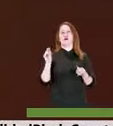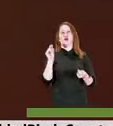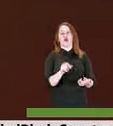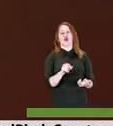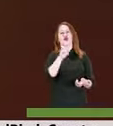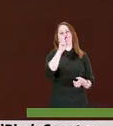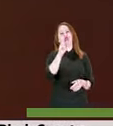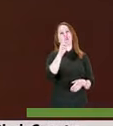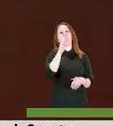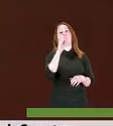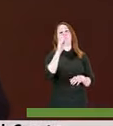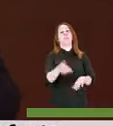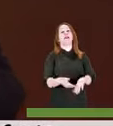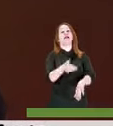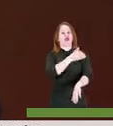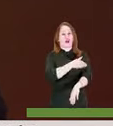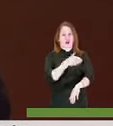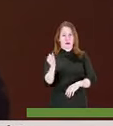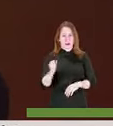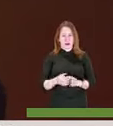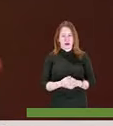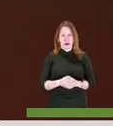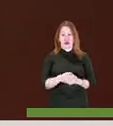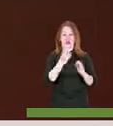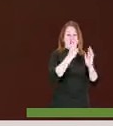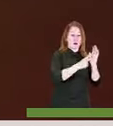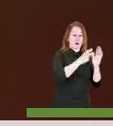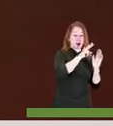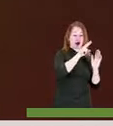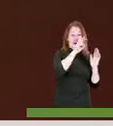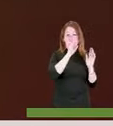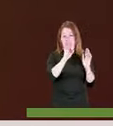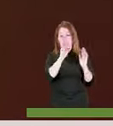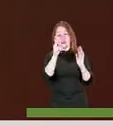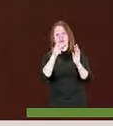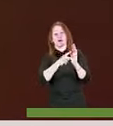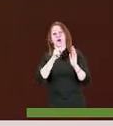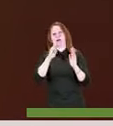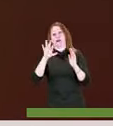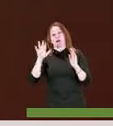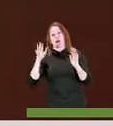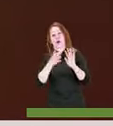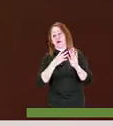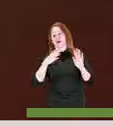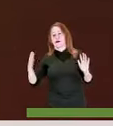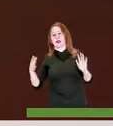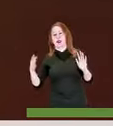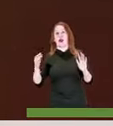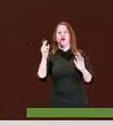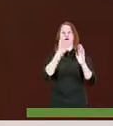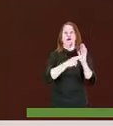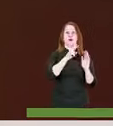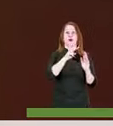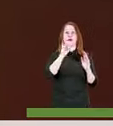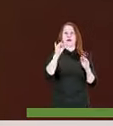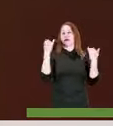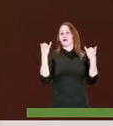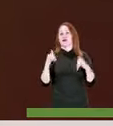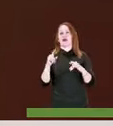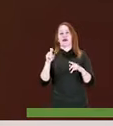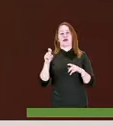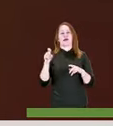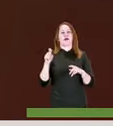2 billones de pesos que se van a ejecutar durante los años 2023 a 2025. 2026 estará en obra la adecuación